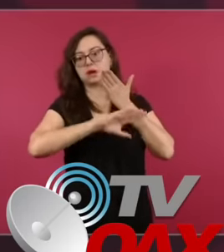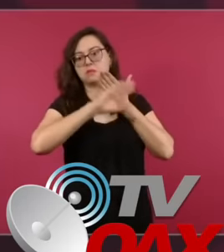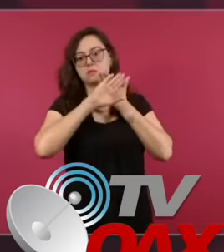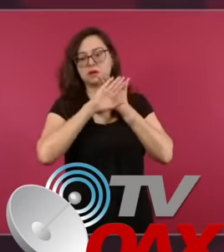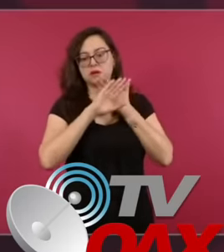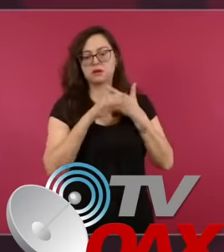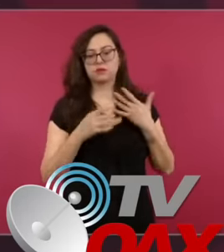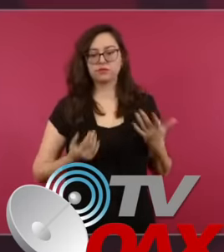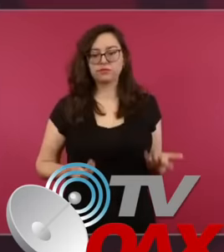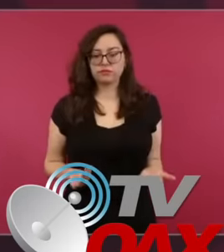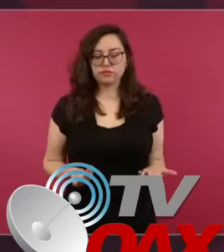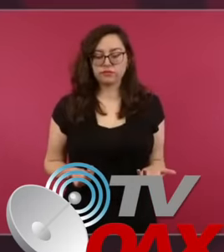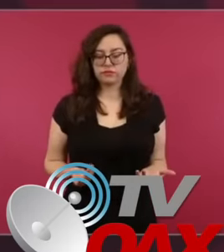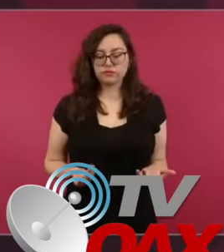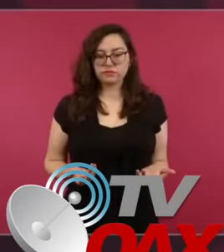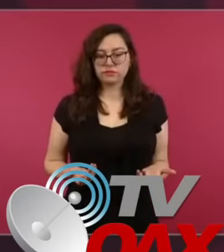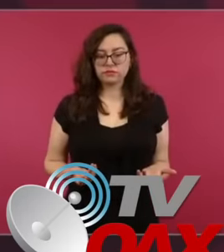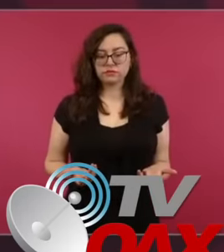lanzados